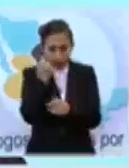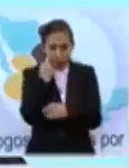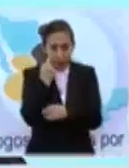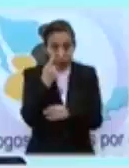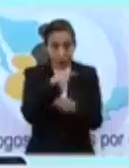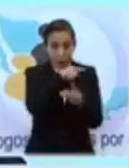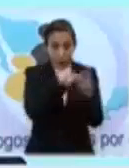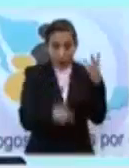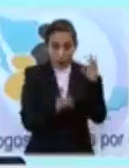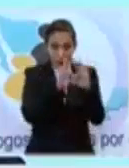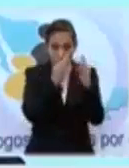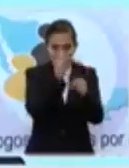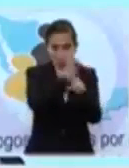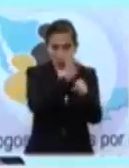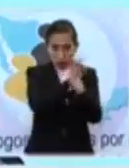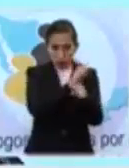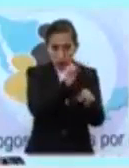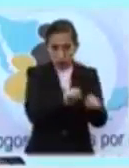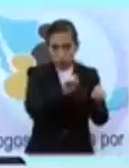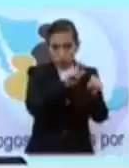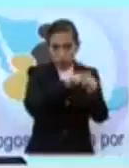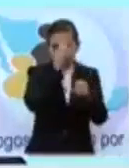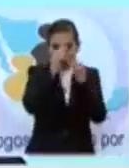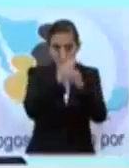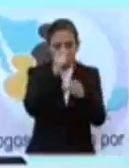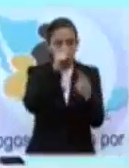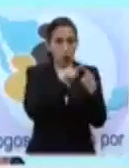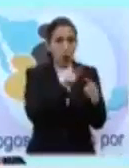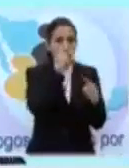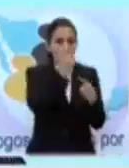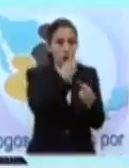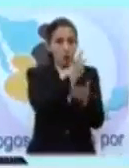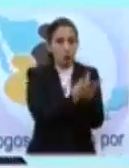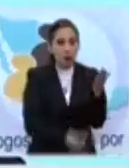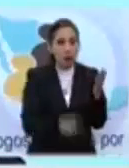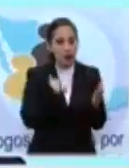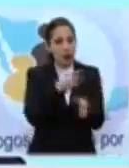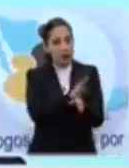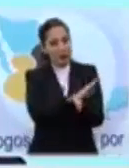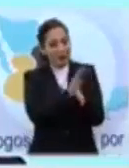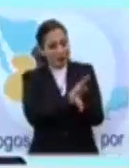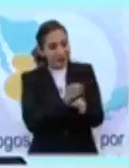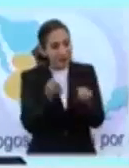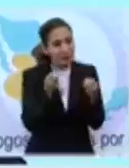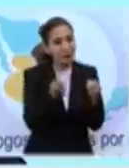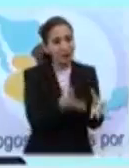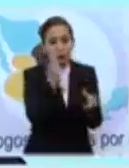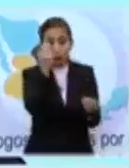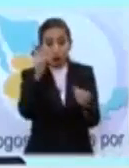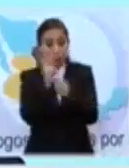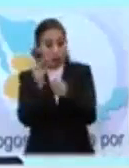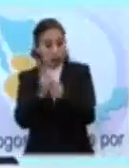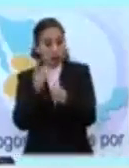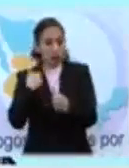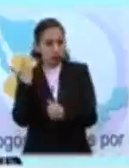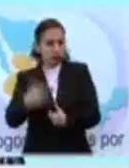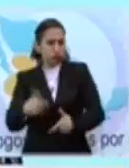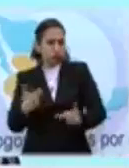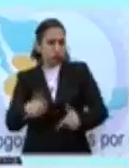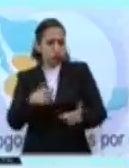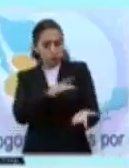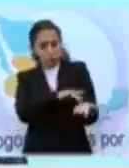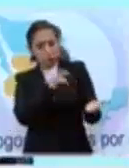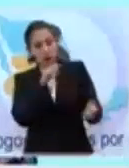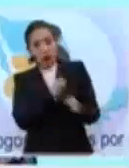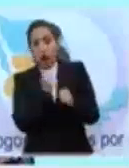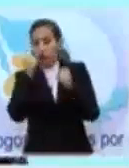básicamente tres modelos de protección social en el mundo: uno que es el estado de bienestar que han seguido muchos países desarrollados, que tiene que